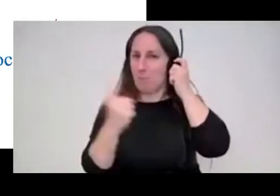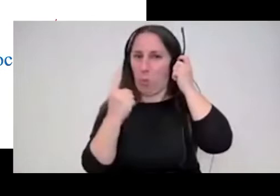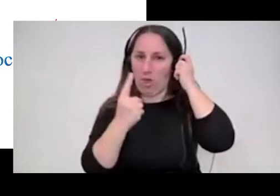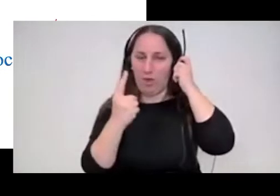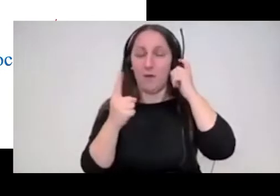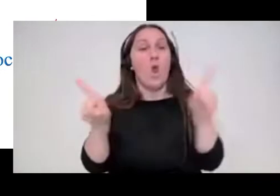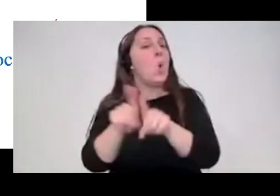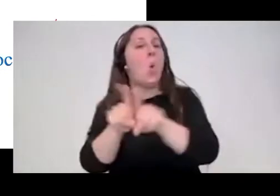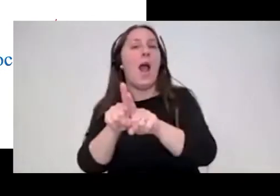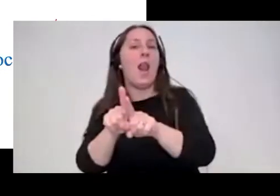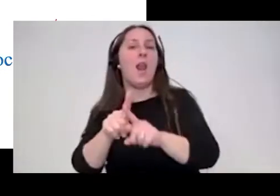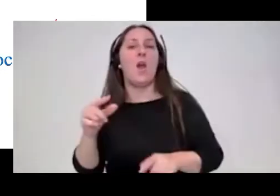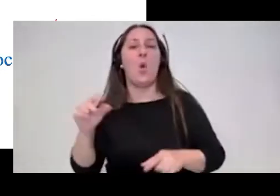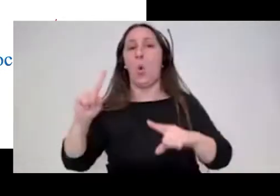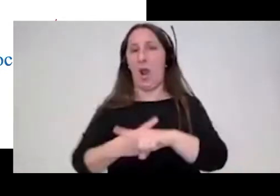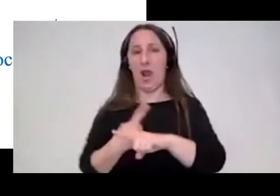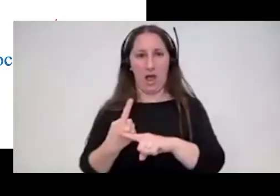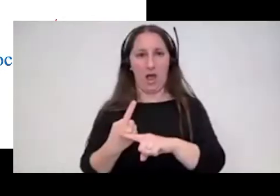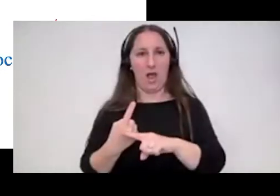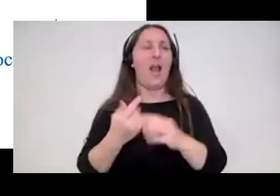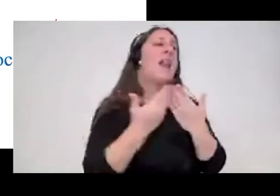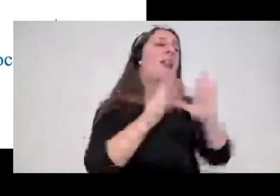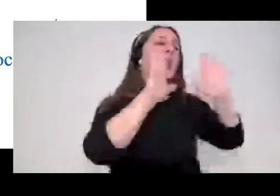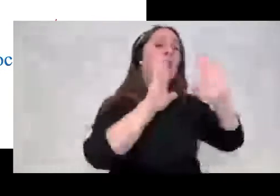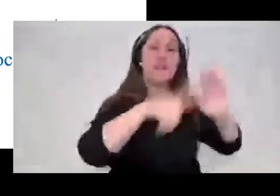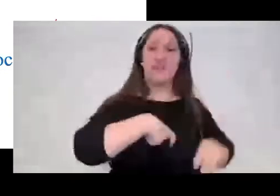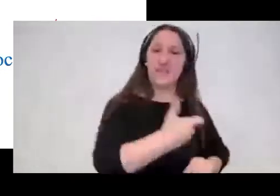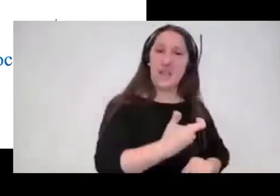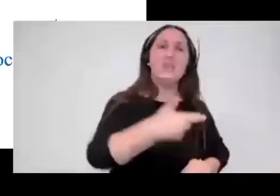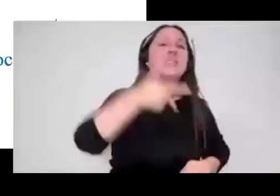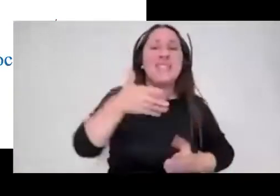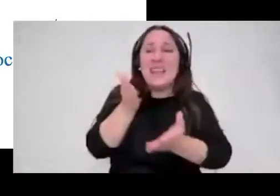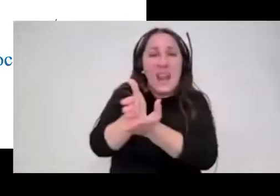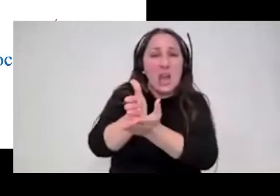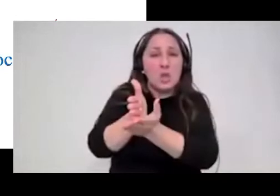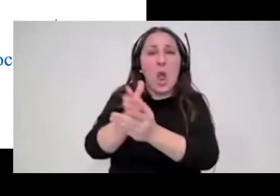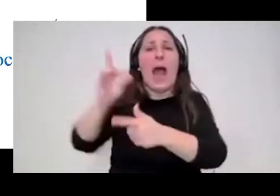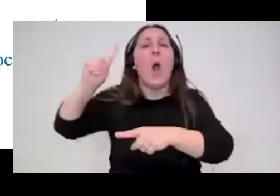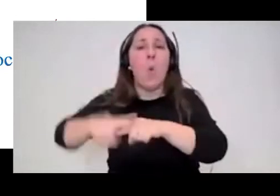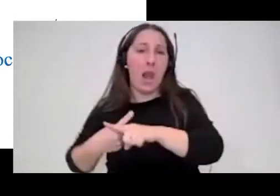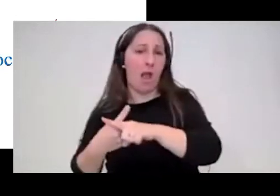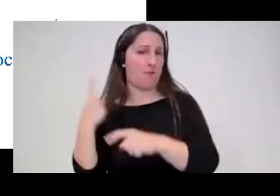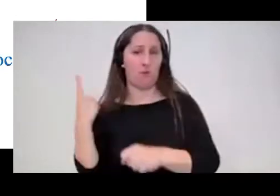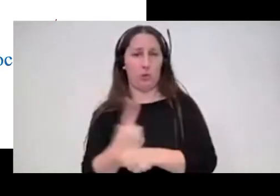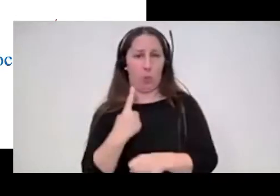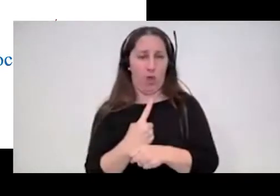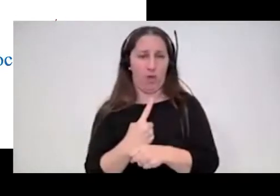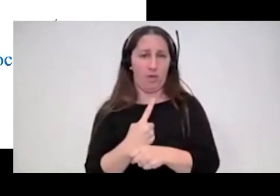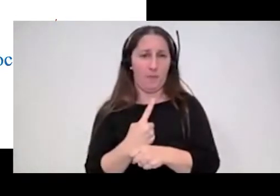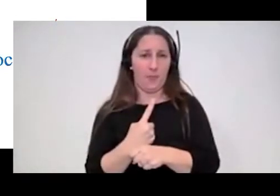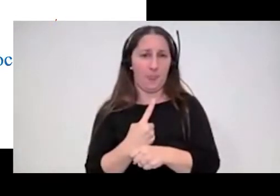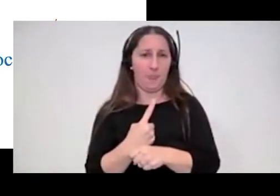No puede haber libertad sindical sin derecho de huelga. Porque acá viene otra cuestión